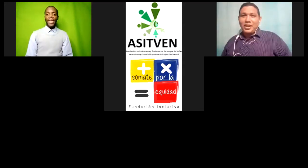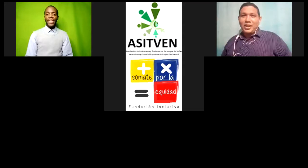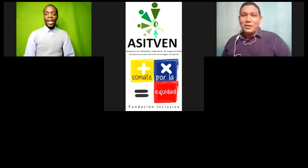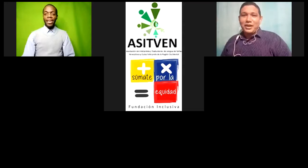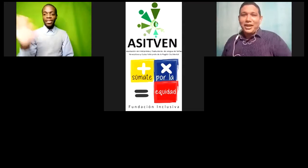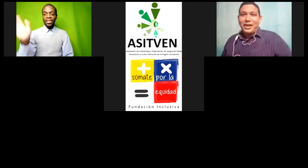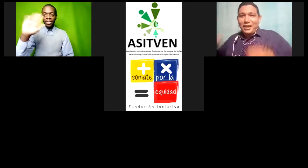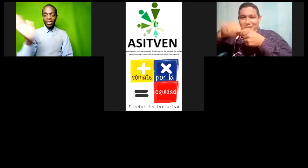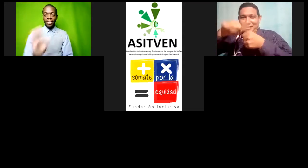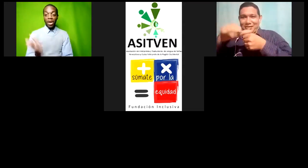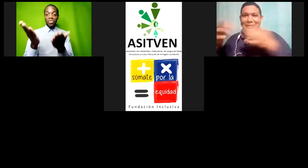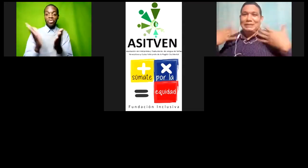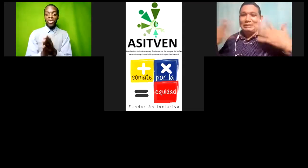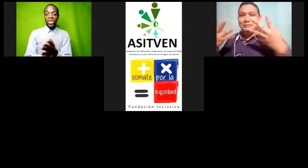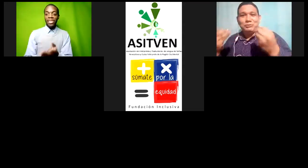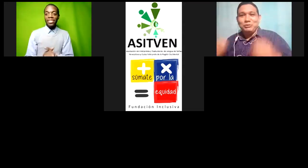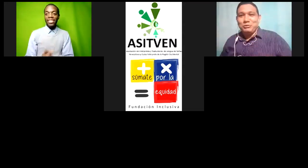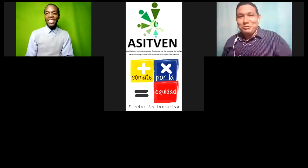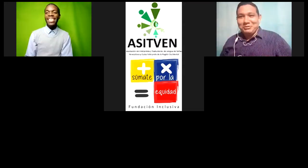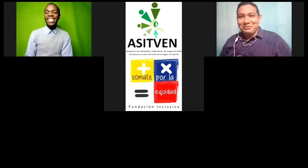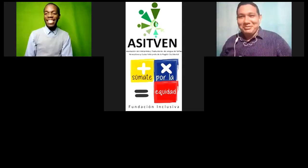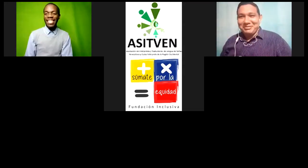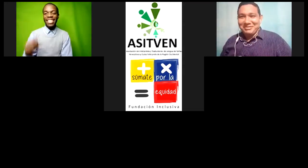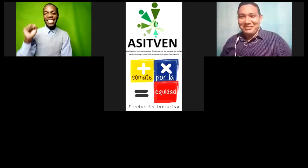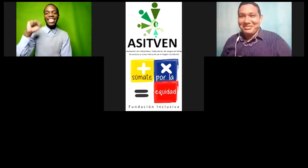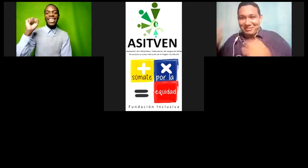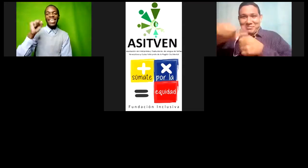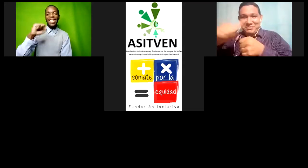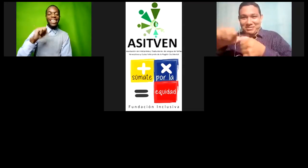Ok, ¿qué tal? Bueno, no sé.